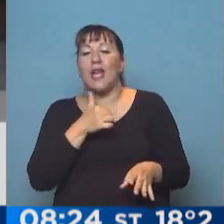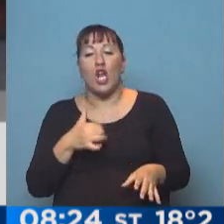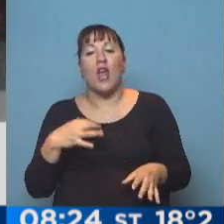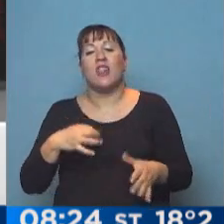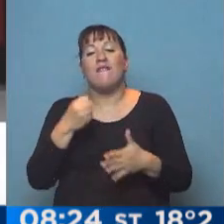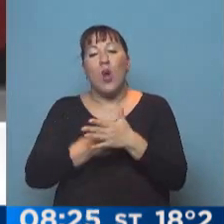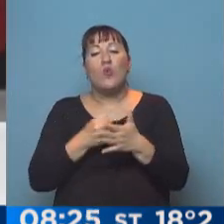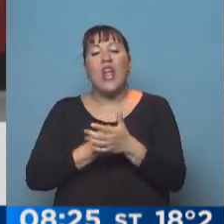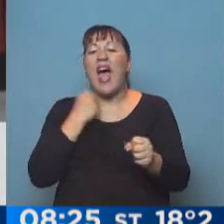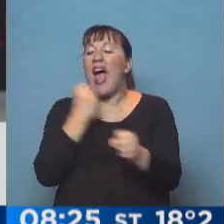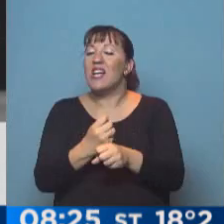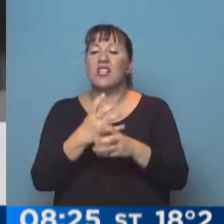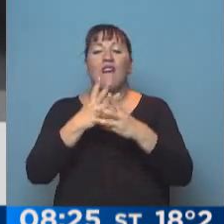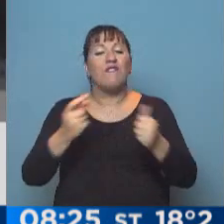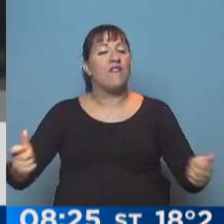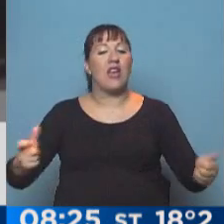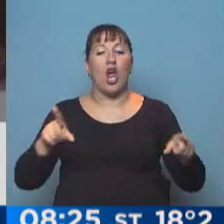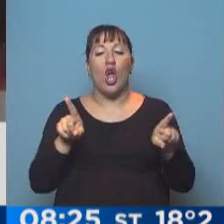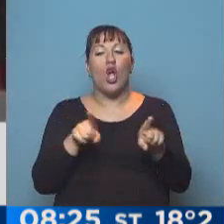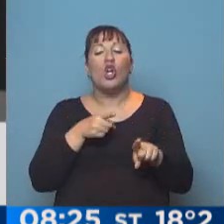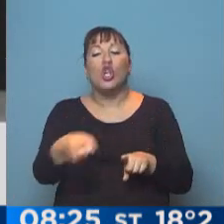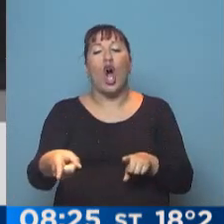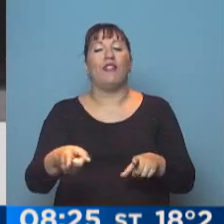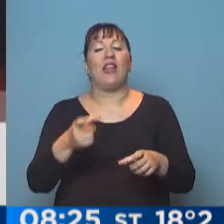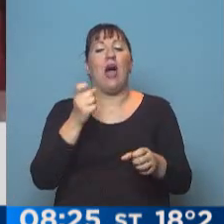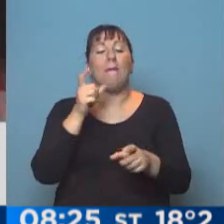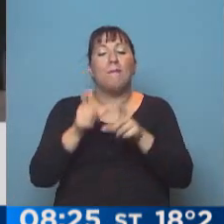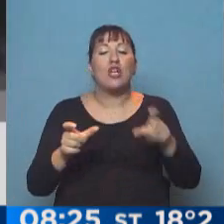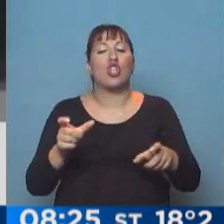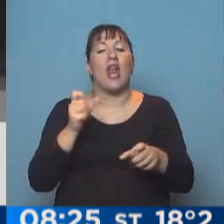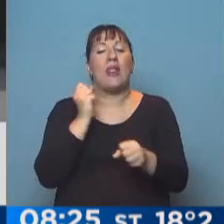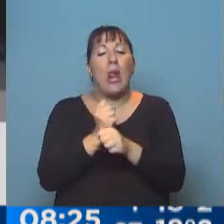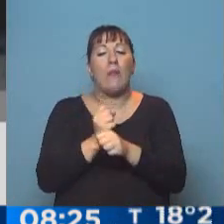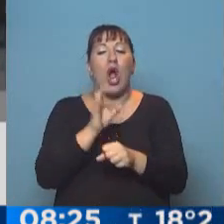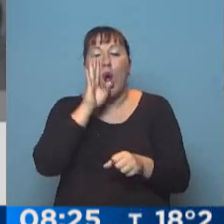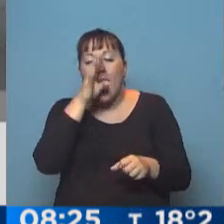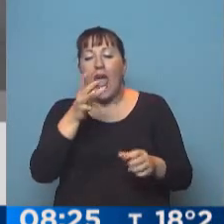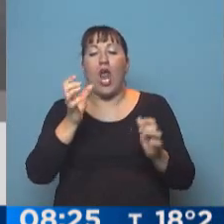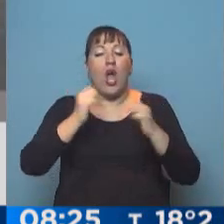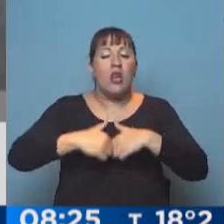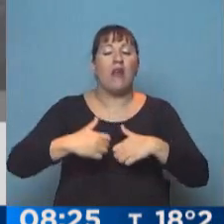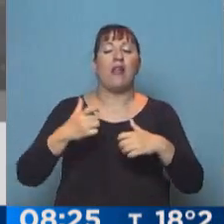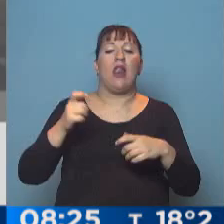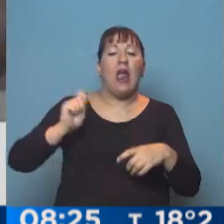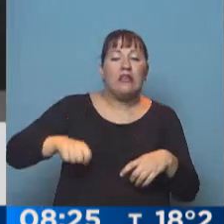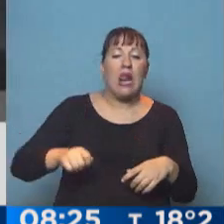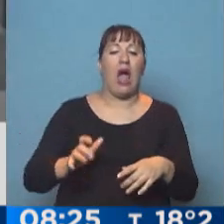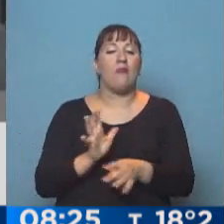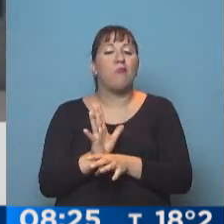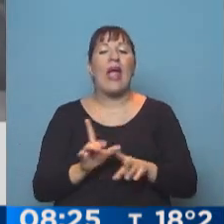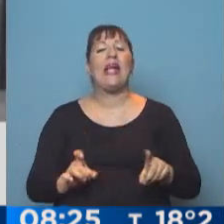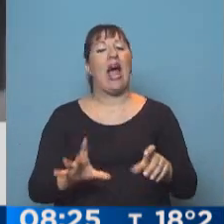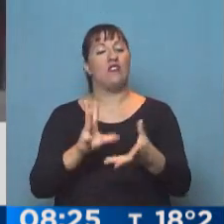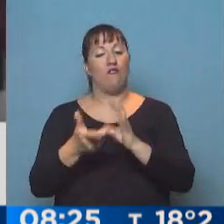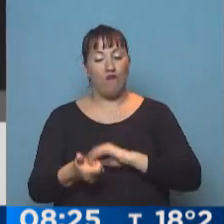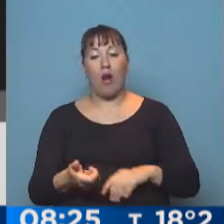hasta el final contra el cáncer de la explotación laboral así hablaba de los talleres clandestinos las imágenes que vemos son de hace